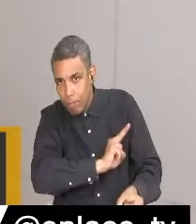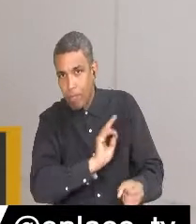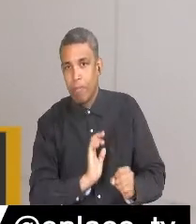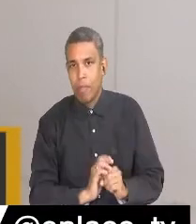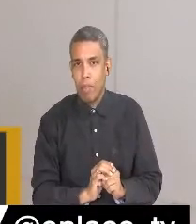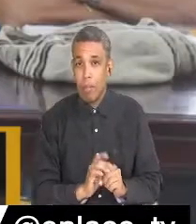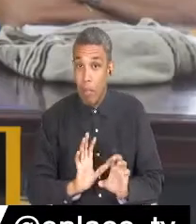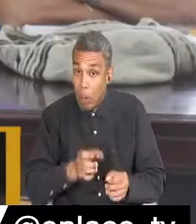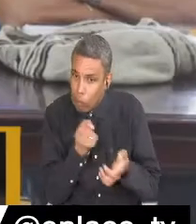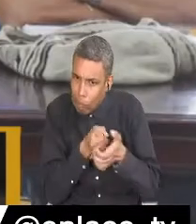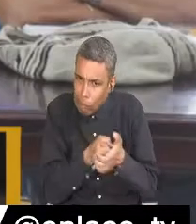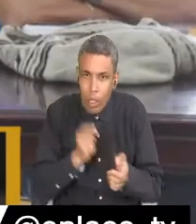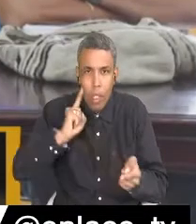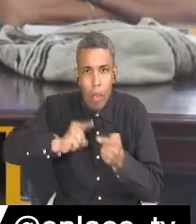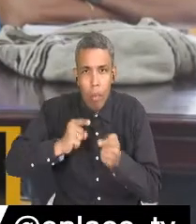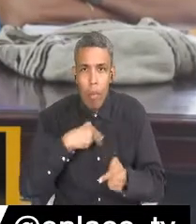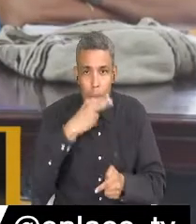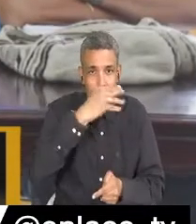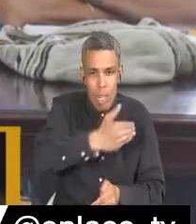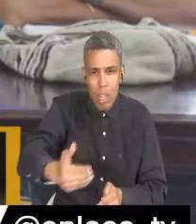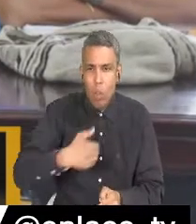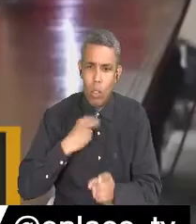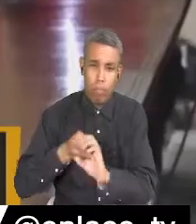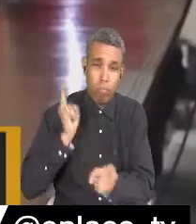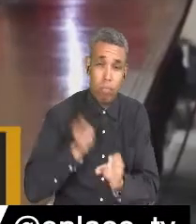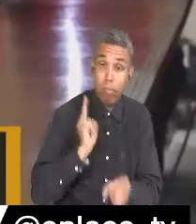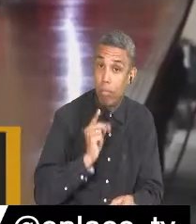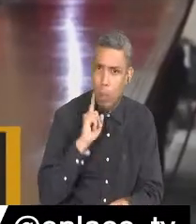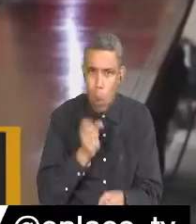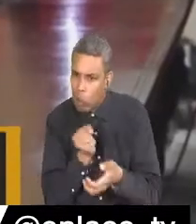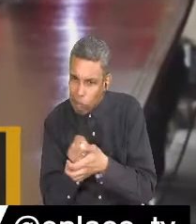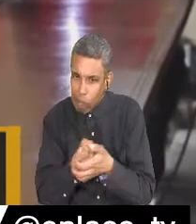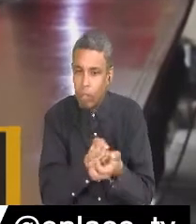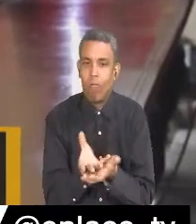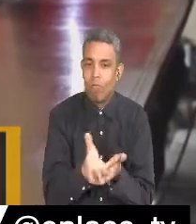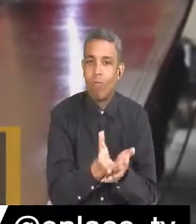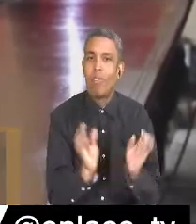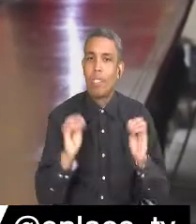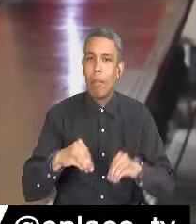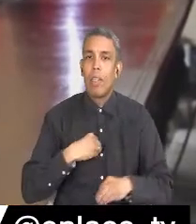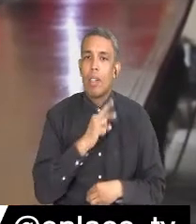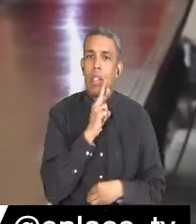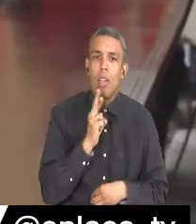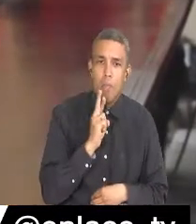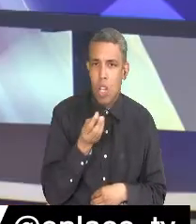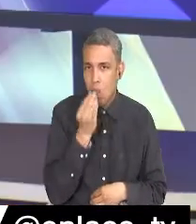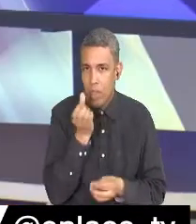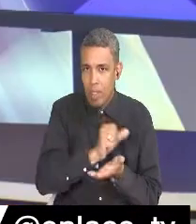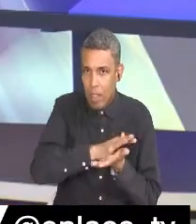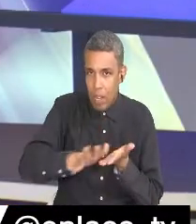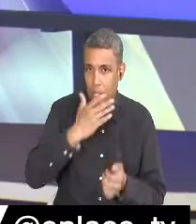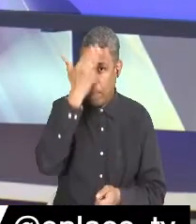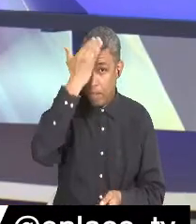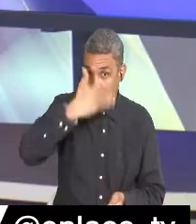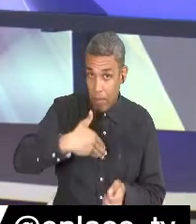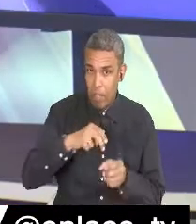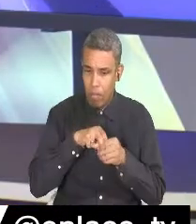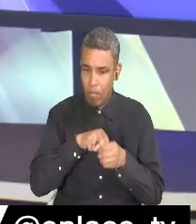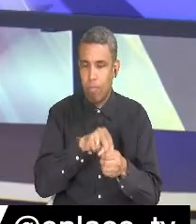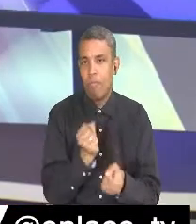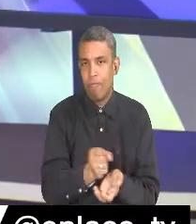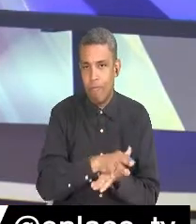salgan del sistema. Otros aspectos destacados por el funcionario tienen que ver con alimentación y transporte escolar. La